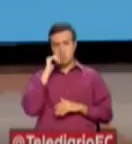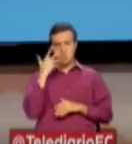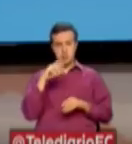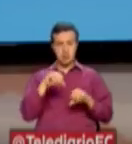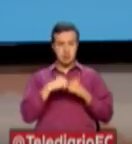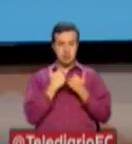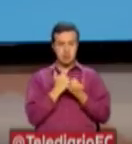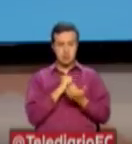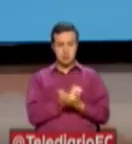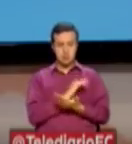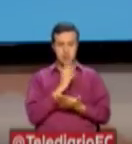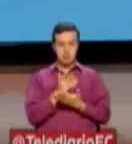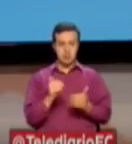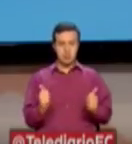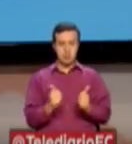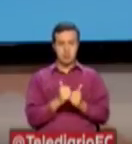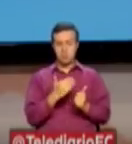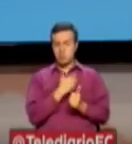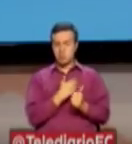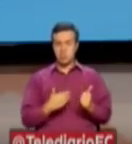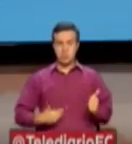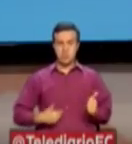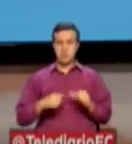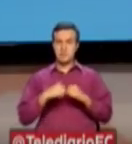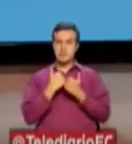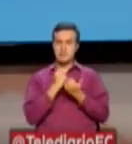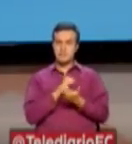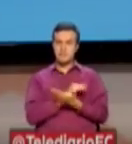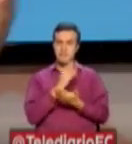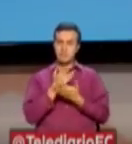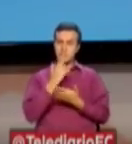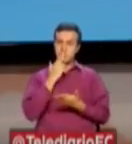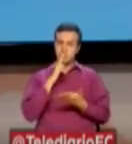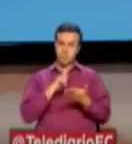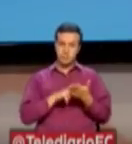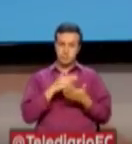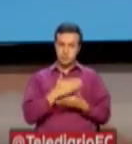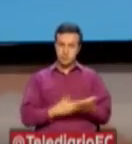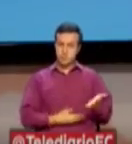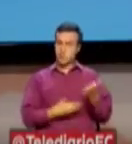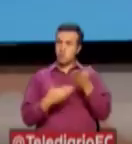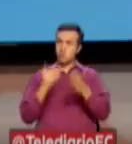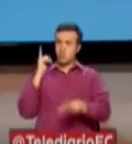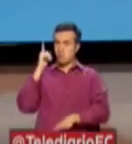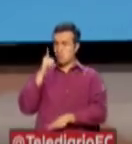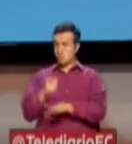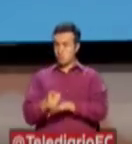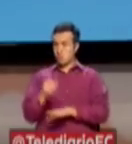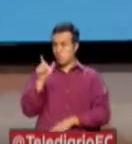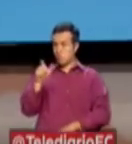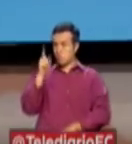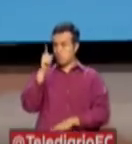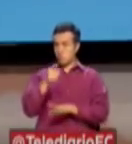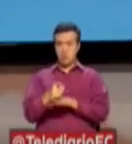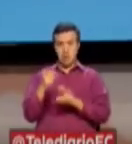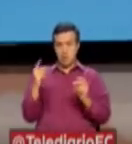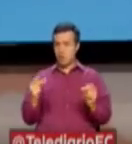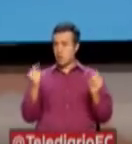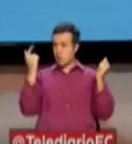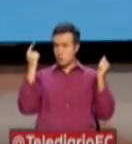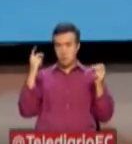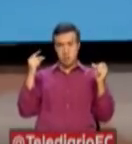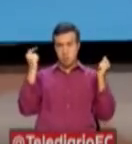asamblea conjuntamente con la presidenta de la asamblea nacional pues remitimos un oficio en donde le exigimos a él que de manera inmediata